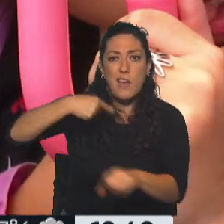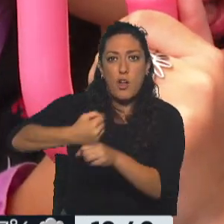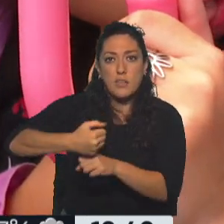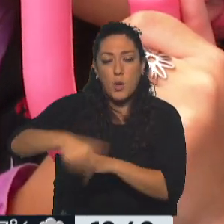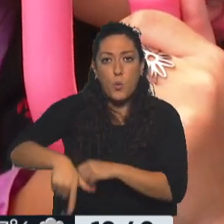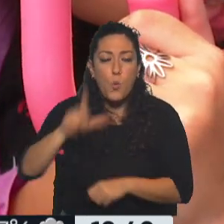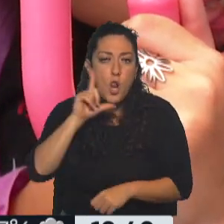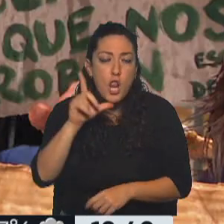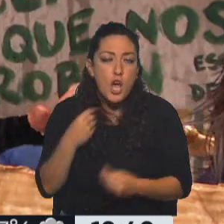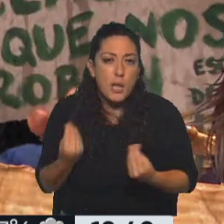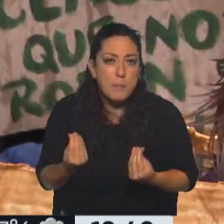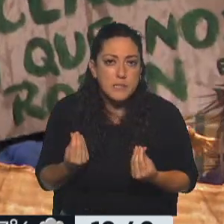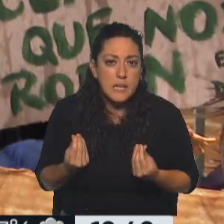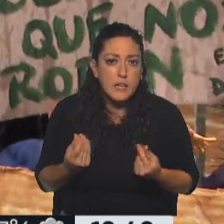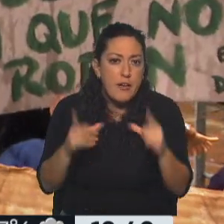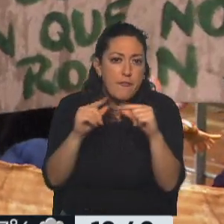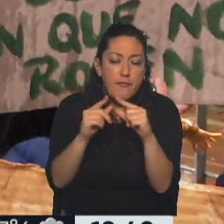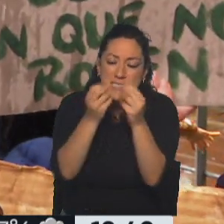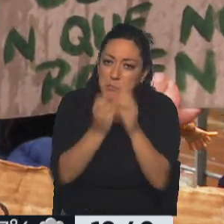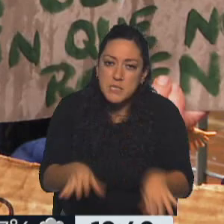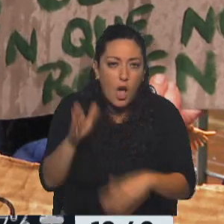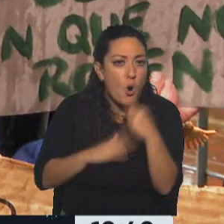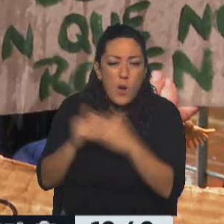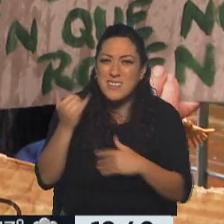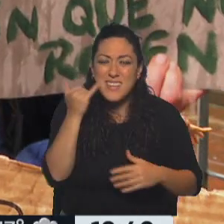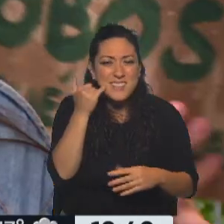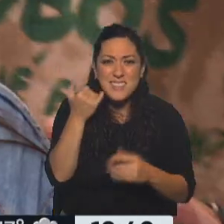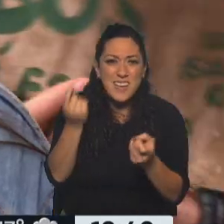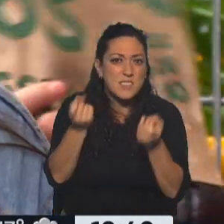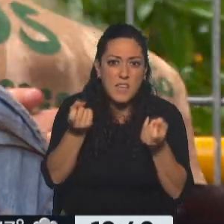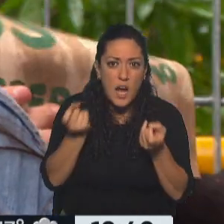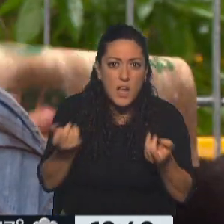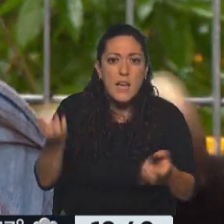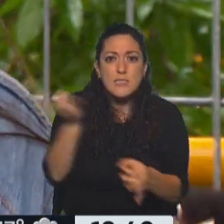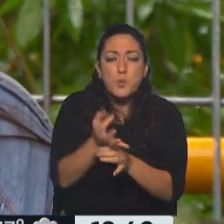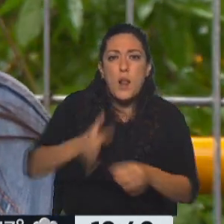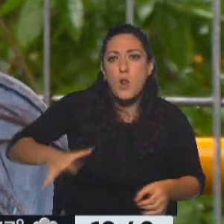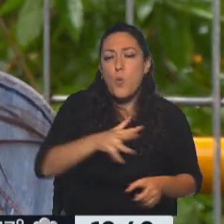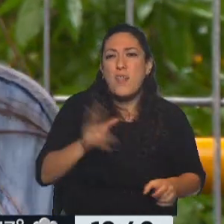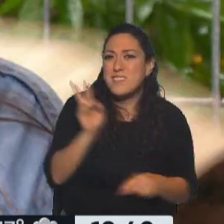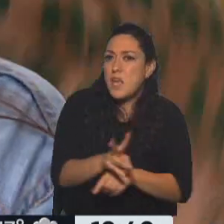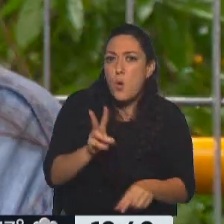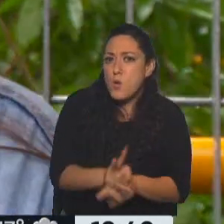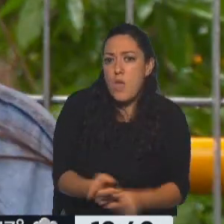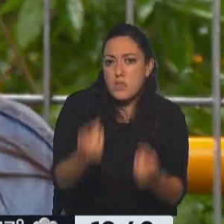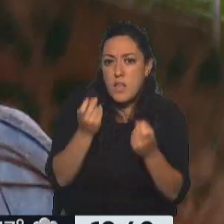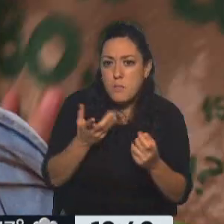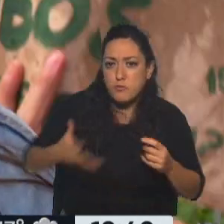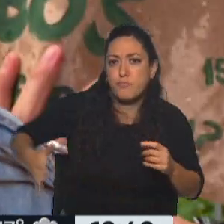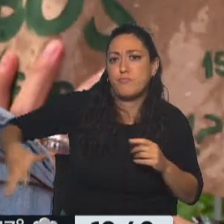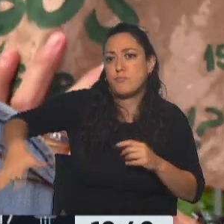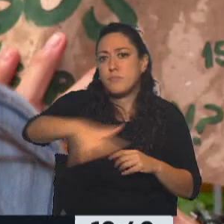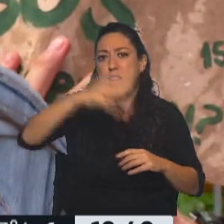nosotros lo que necesitamos es una fecha de comienzo de las obras, que la escuela sea un lugar seguro. En el perímetro